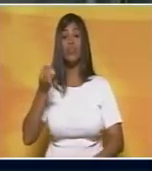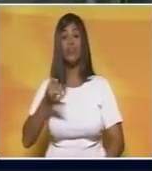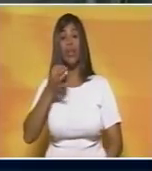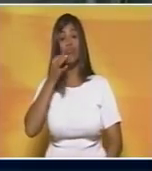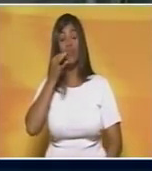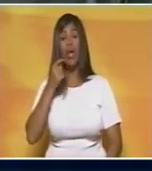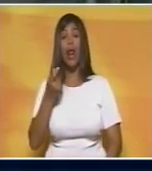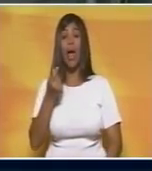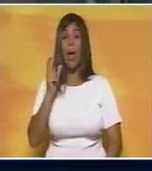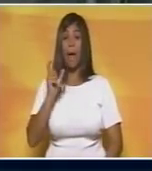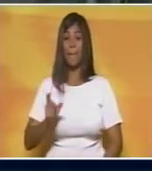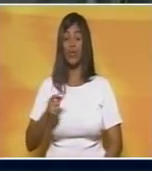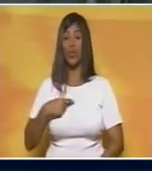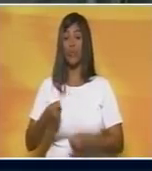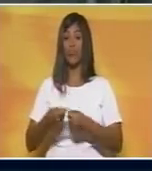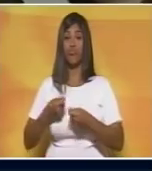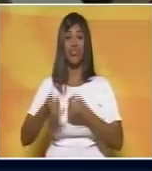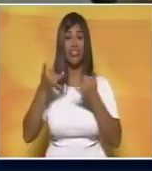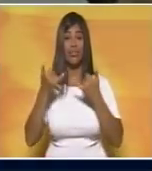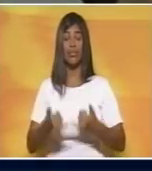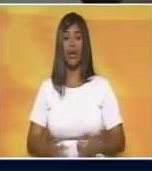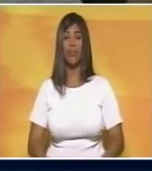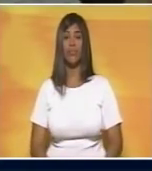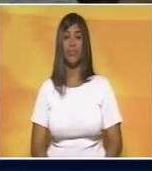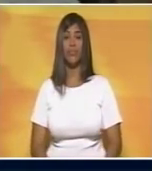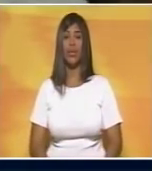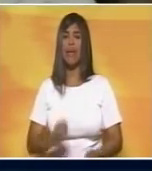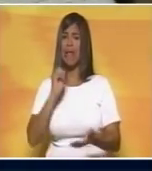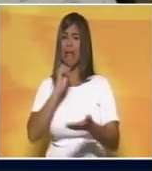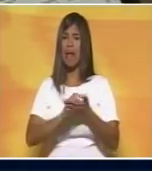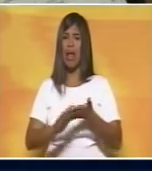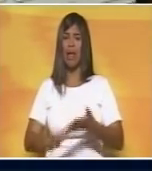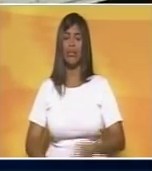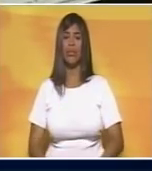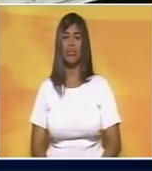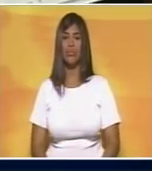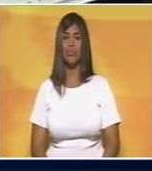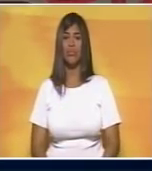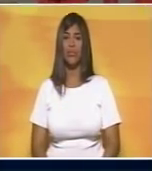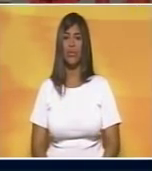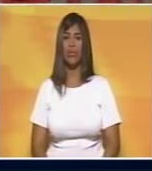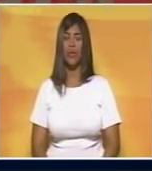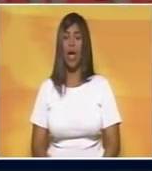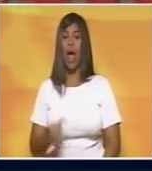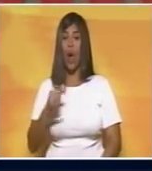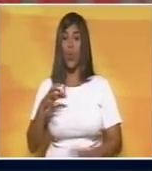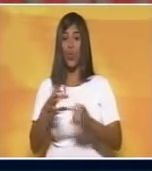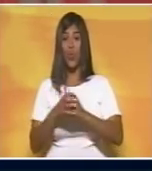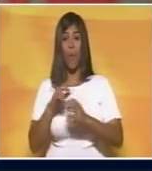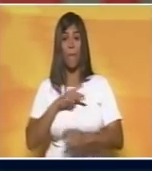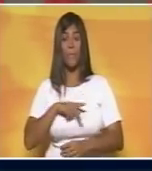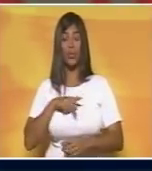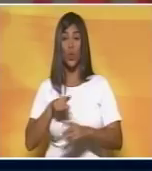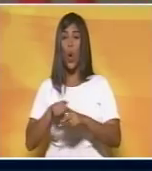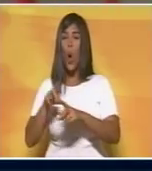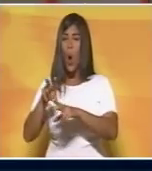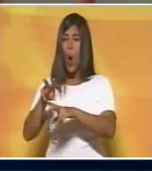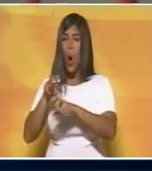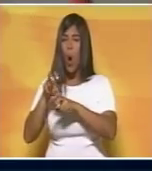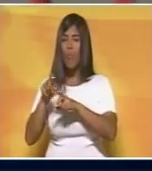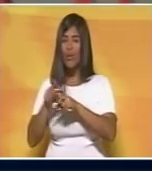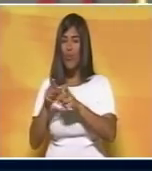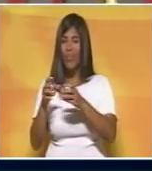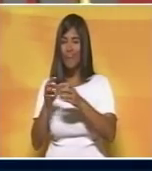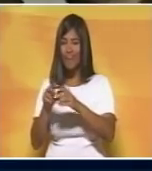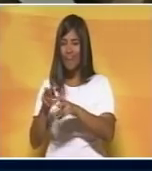al comerciante lo tiene disponible de manera inmediata. Esto es totalmente gratuito. Hay una pequeña comisión que se cobra por el uso del servicio,